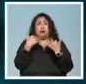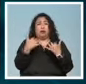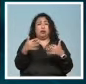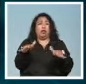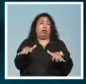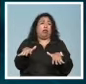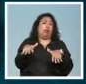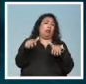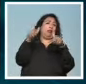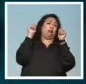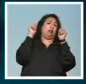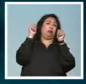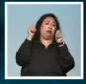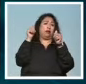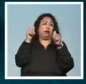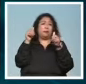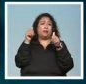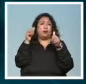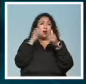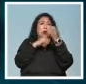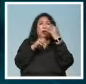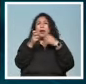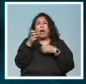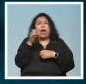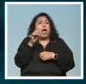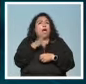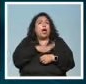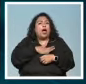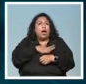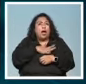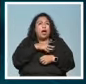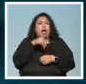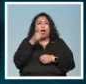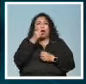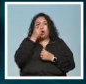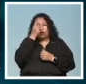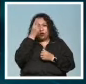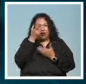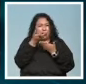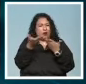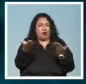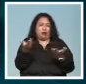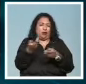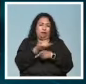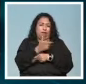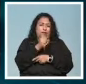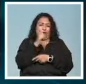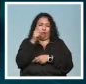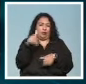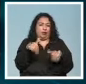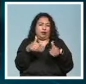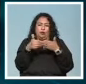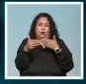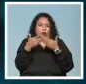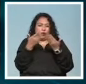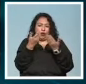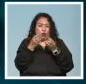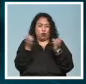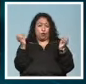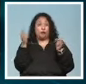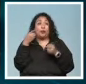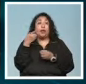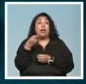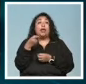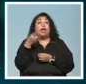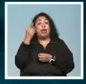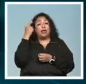va de la obra de teatro. Pero una parte lúdica que tenían estos autores que ahora ya no pasa en el teatro contemporáneo, ¿no? En su